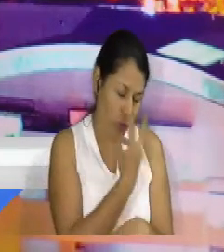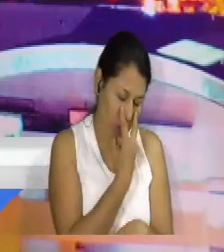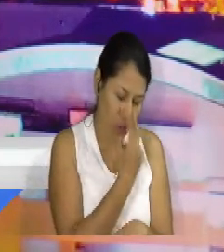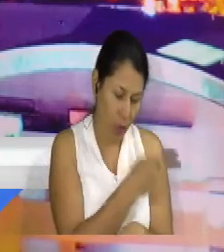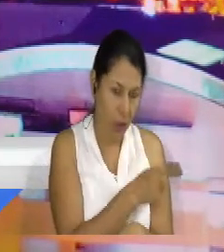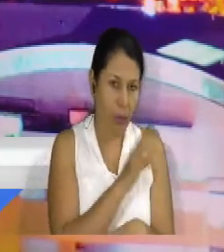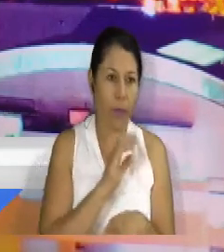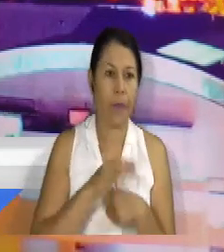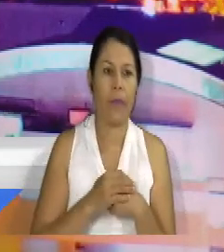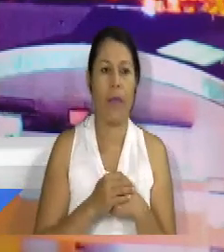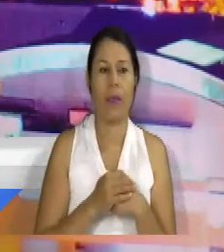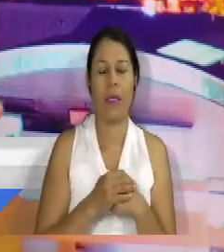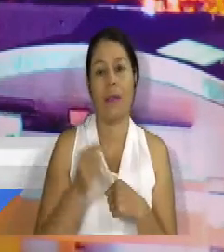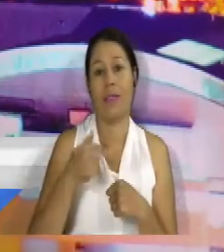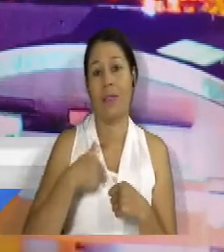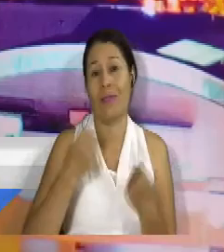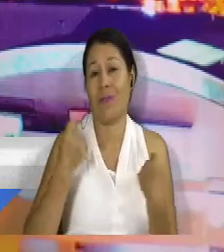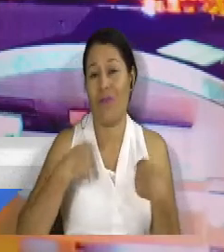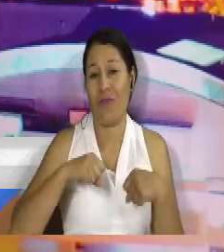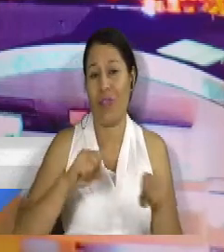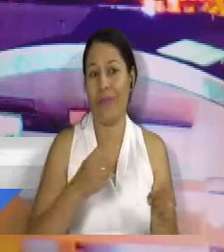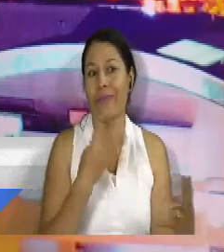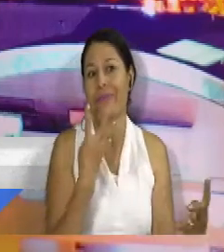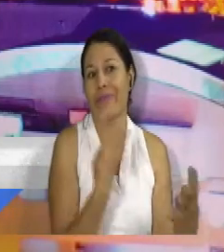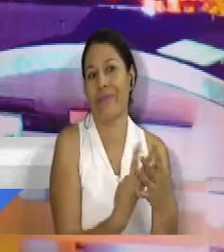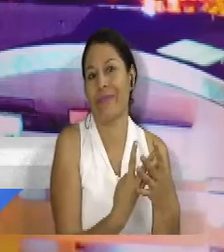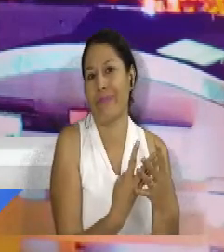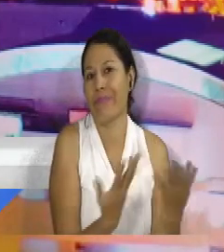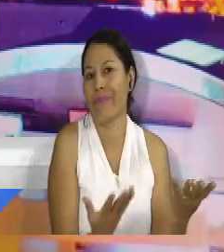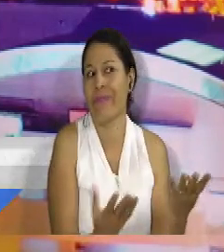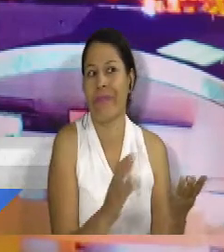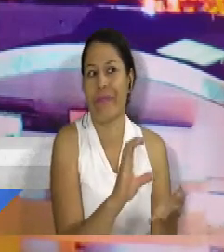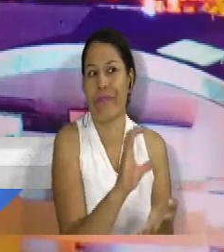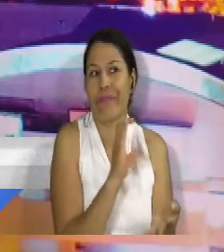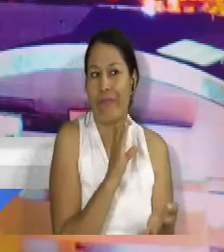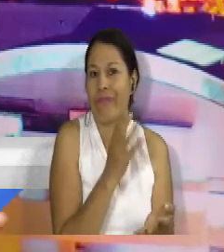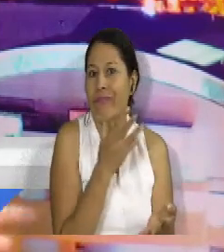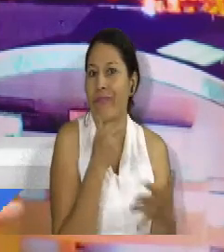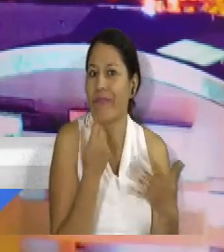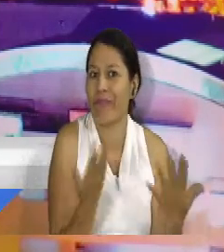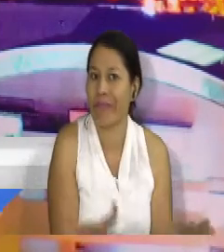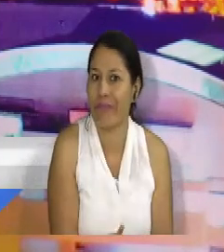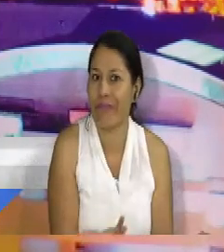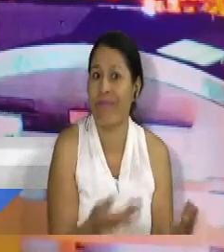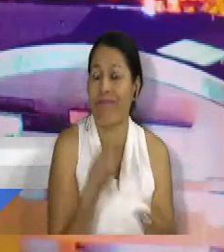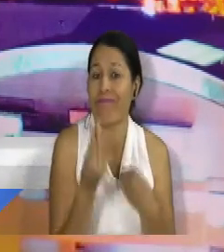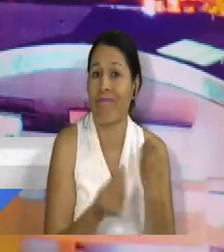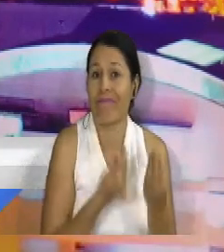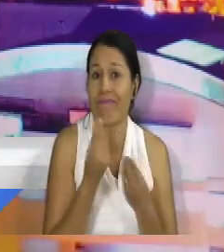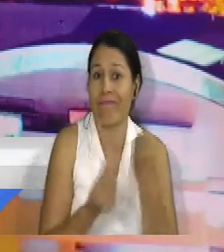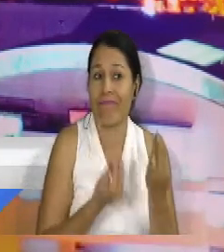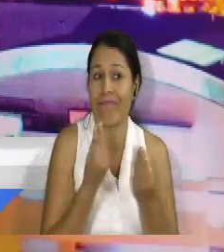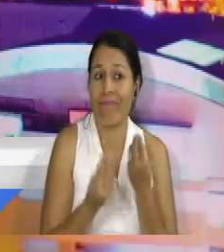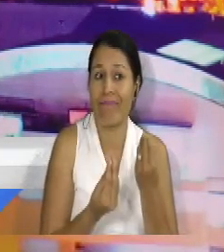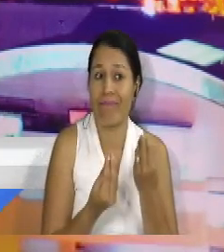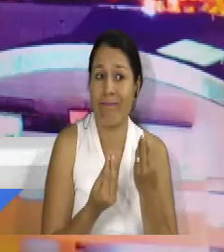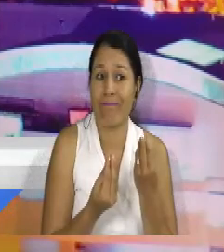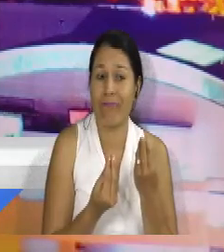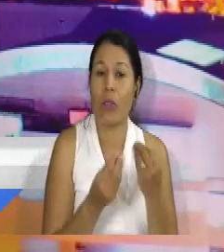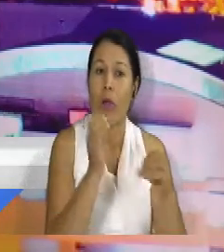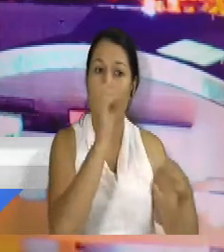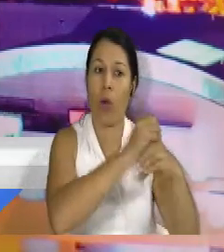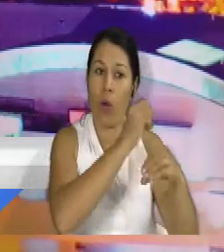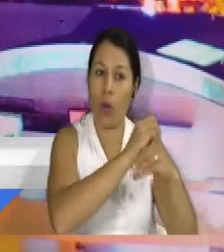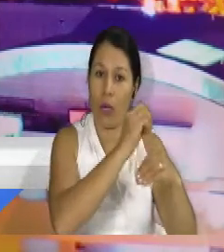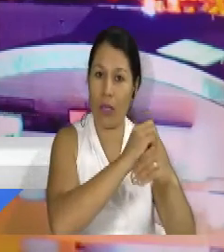hice el esfuerzo, uno encarcelado sin recibir recursos, sin plata, ¿qué hacía? Llegó una organización internacional que se llama